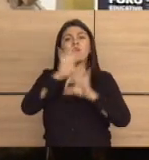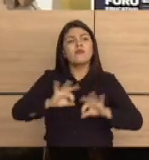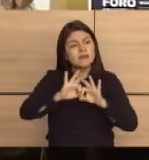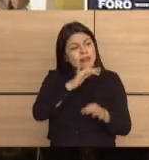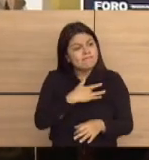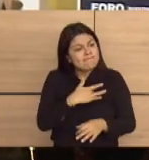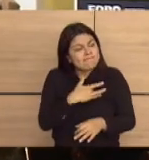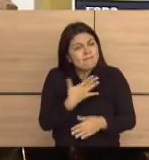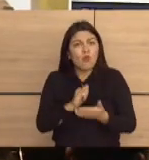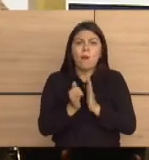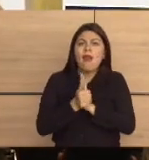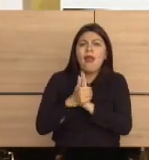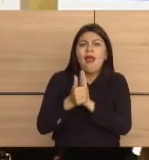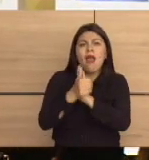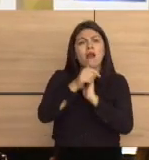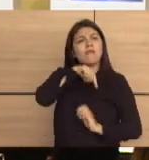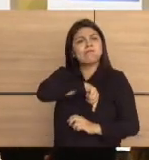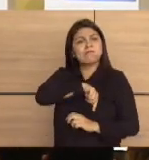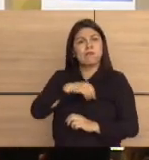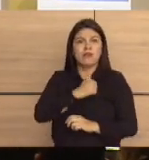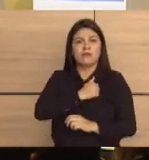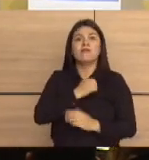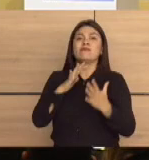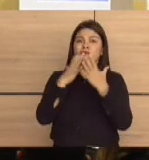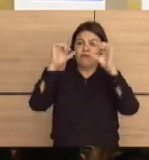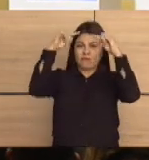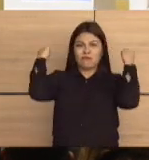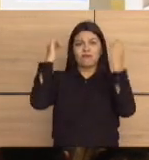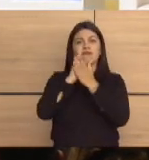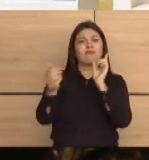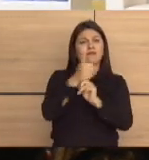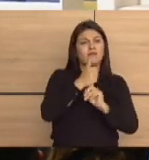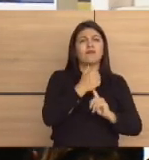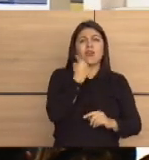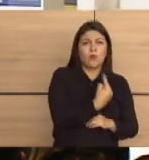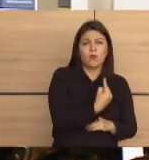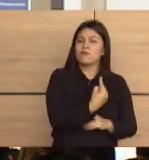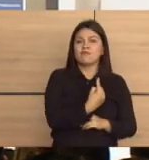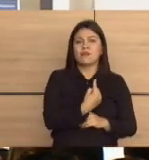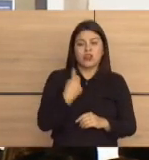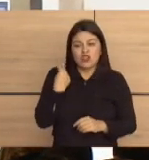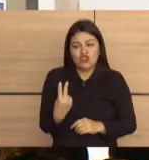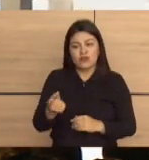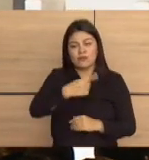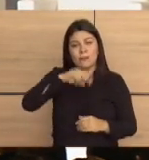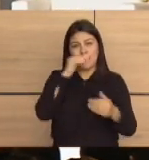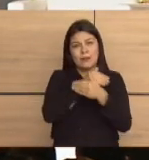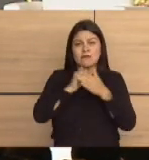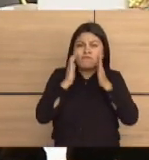esas habilidades blandas. Por eso nuestra meta es pasar de 1 a 2 millones de niños en esa atención